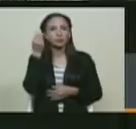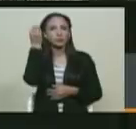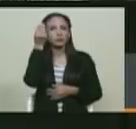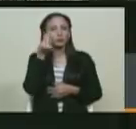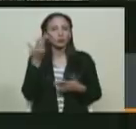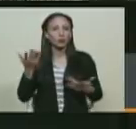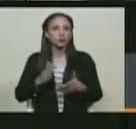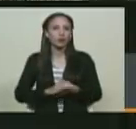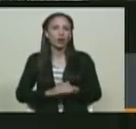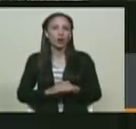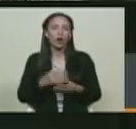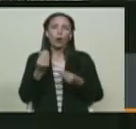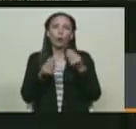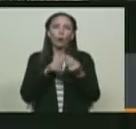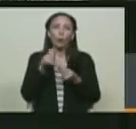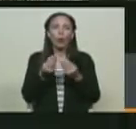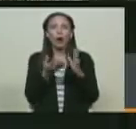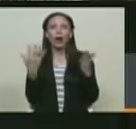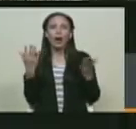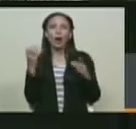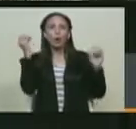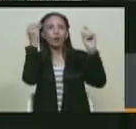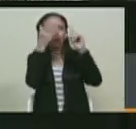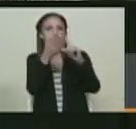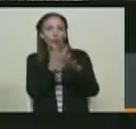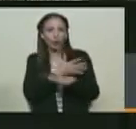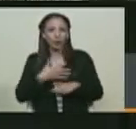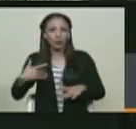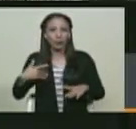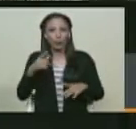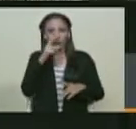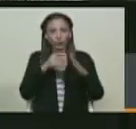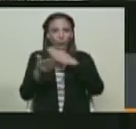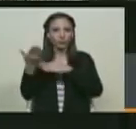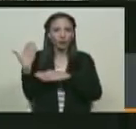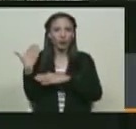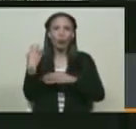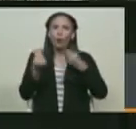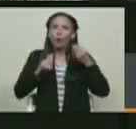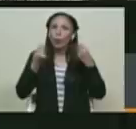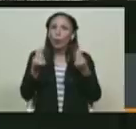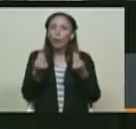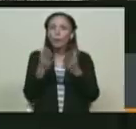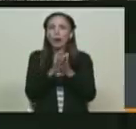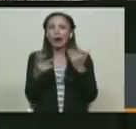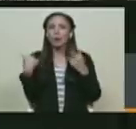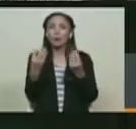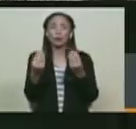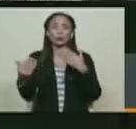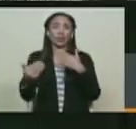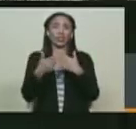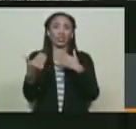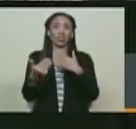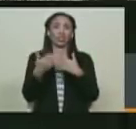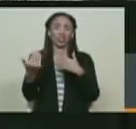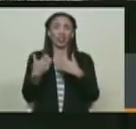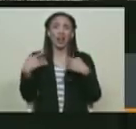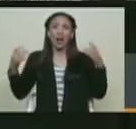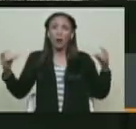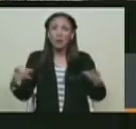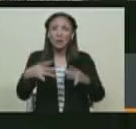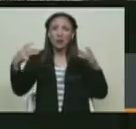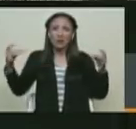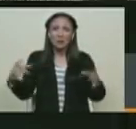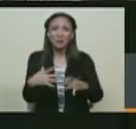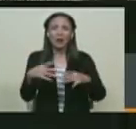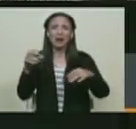las expectativas que teníamos del año 2017 y cómo sufrimos esas emboscadas de la guarimba, de la